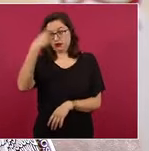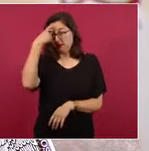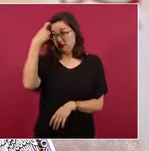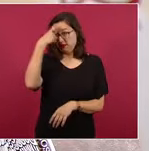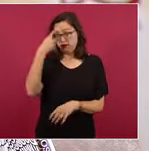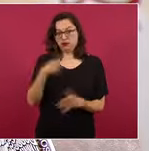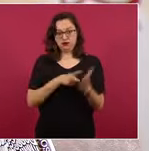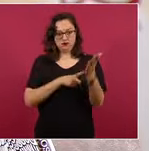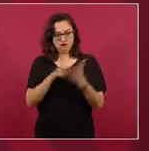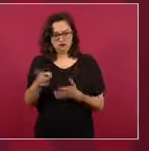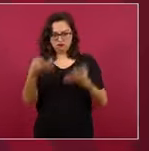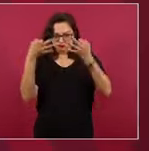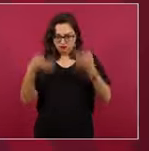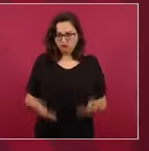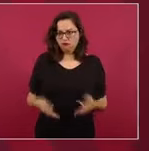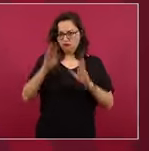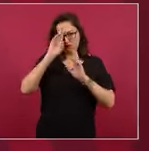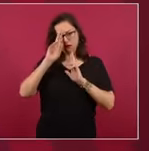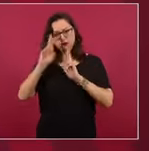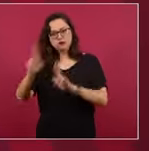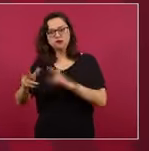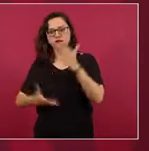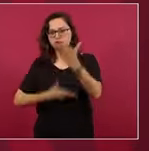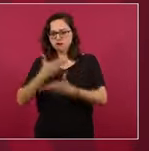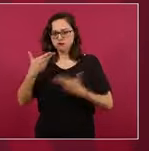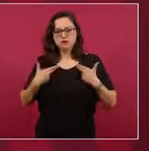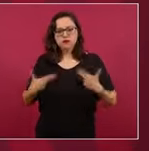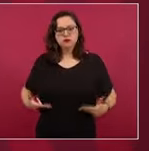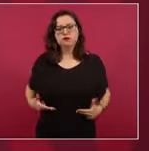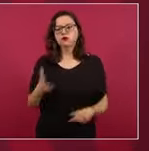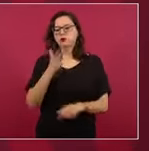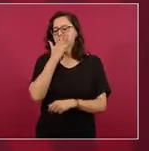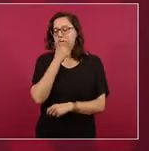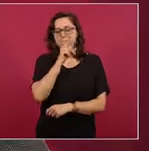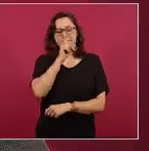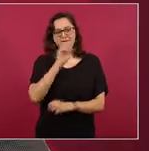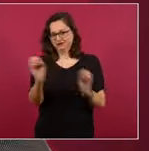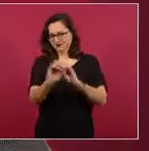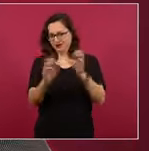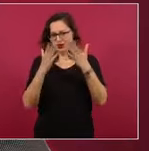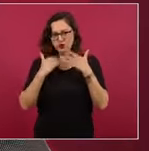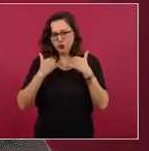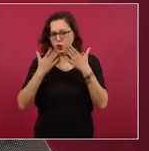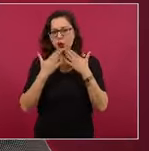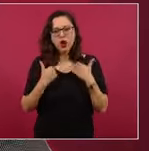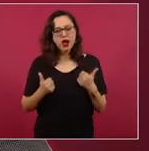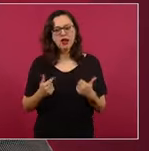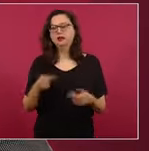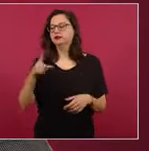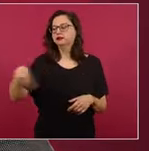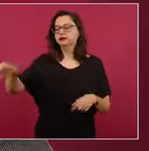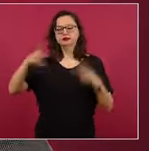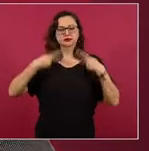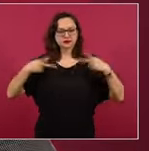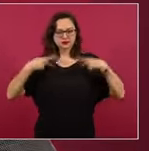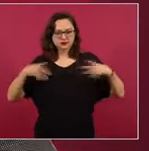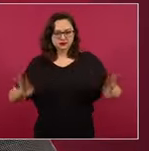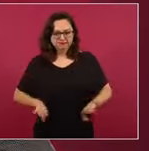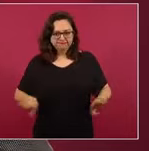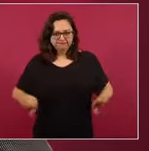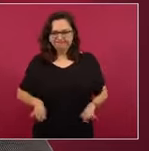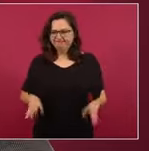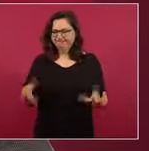con derechos y desde luego con una atención humanista a la gente que tiene problemas en su conducta. Desde luego que